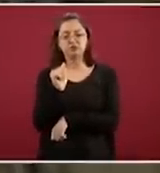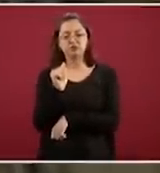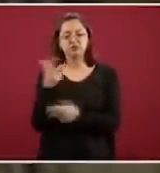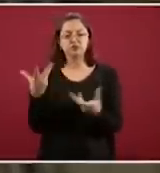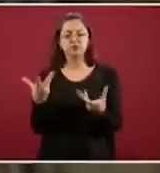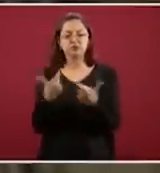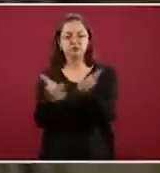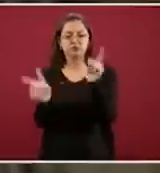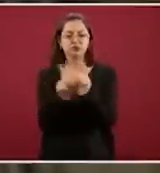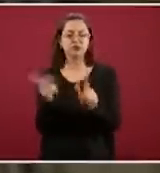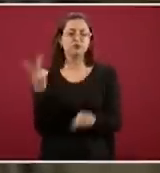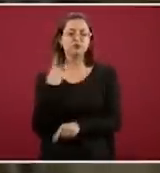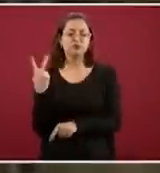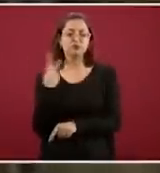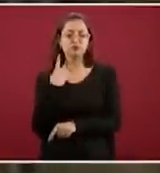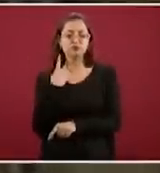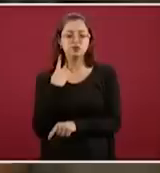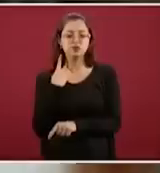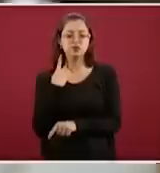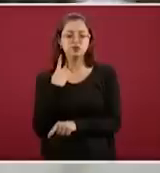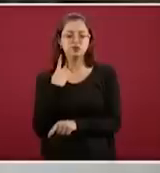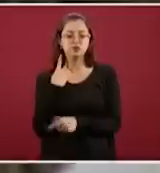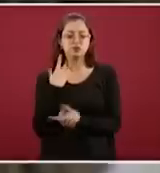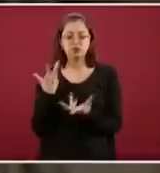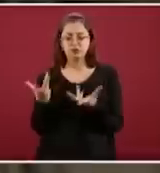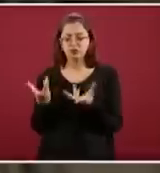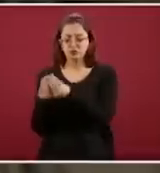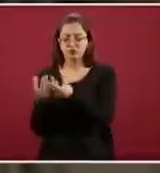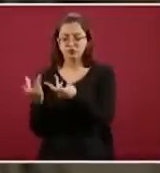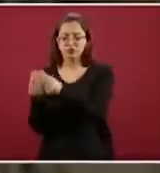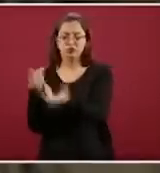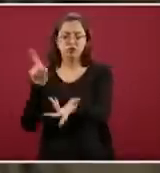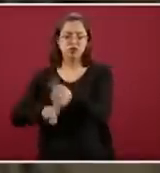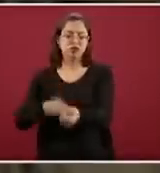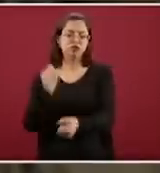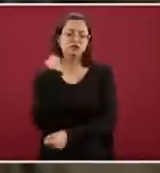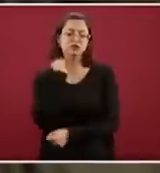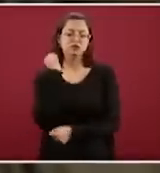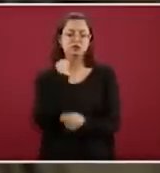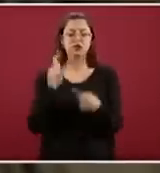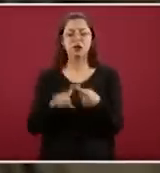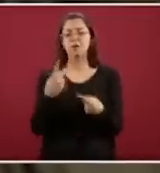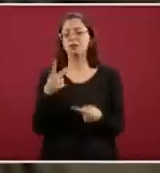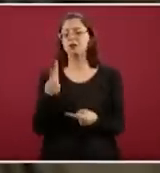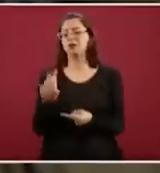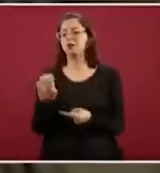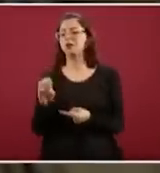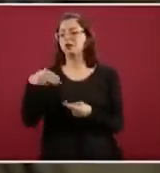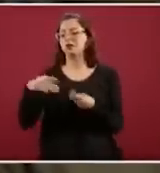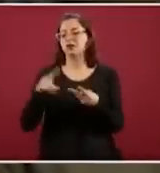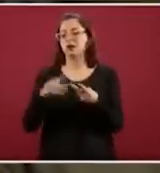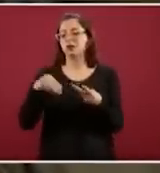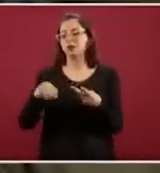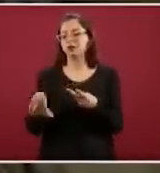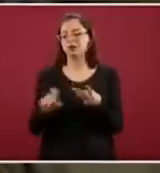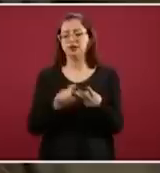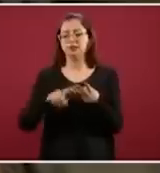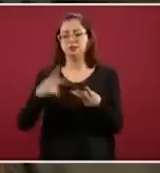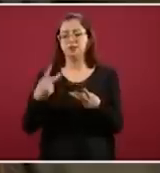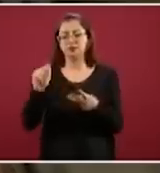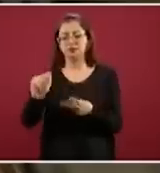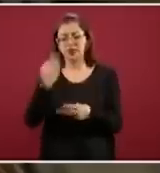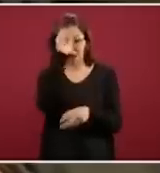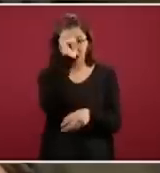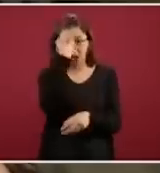con los partidos que se han estado uniendo a Morena en el Senado, el Partido Verde, Movimiento Ciudadano y PT, para